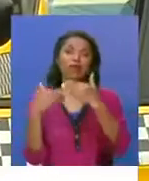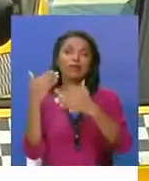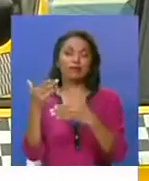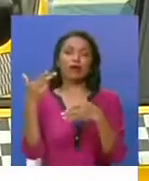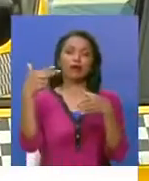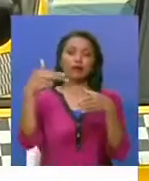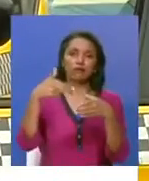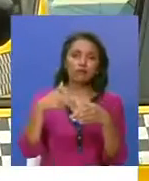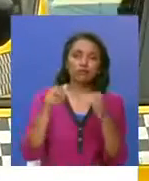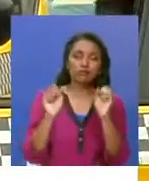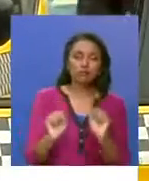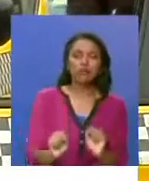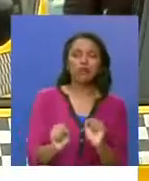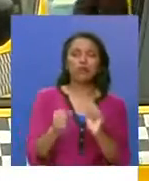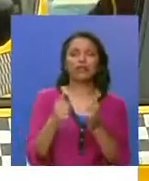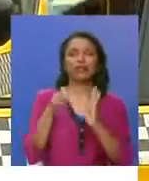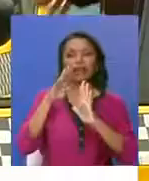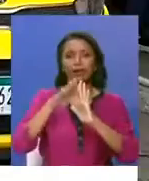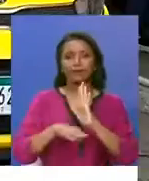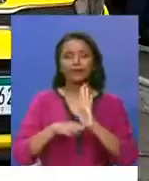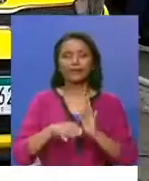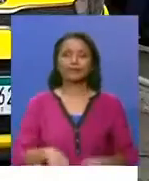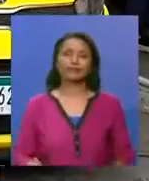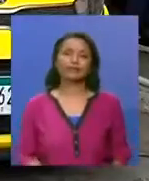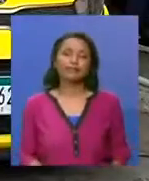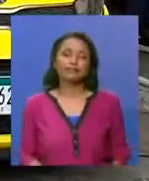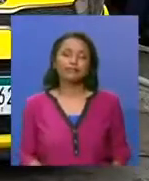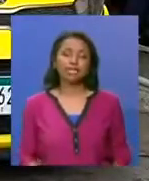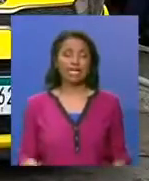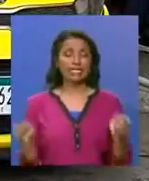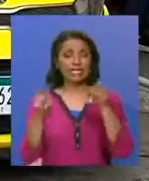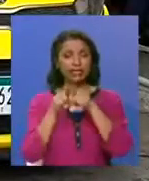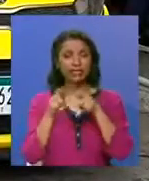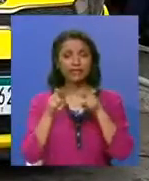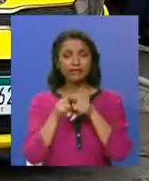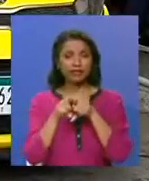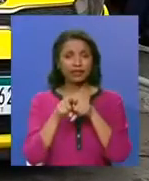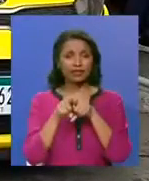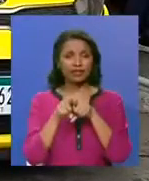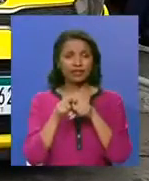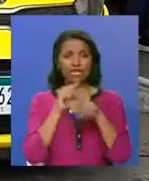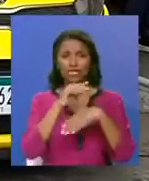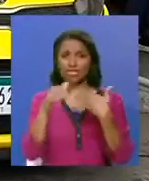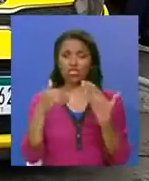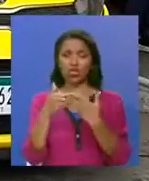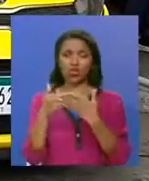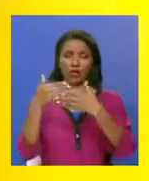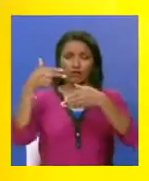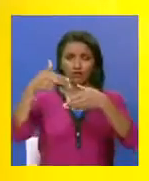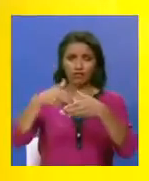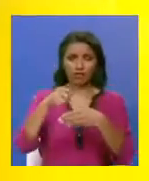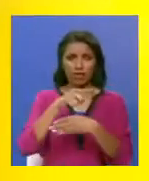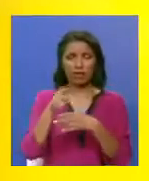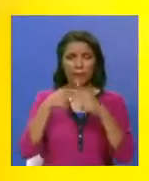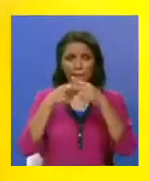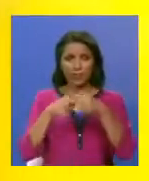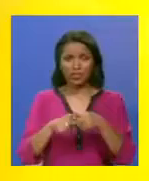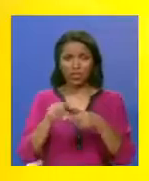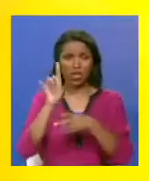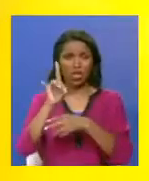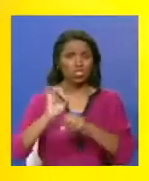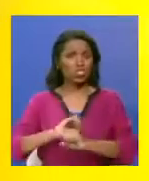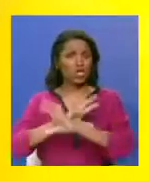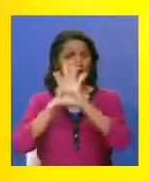parte de los dependientes de las estaciones de combustible. Adicional, que no en todas las estaciones de combustible inició a las 8